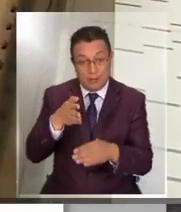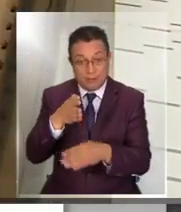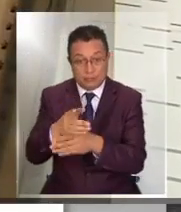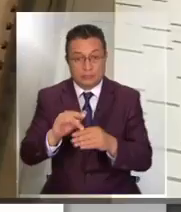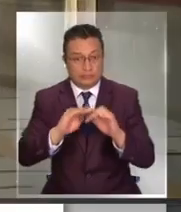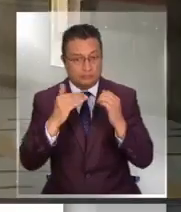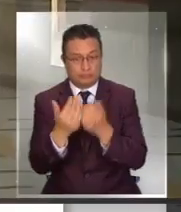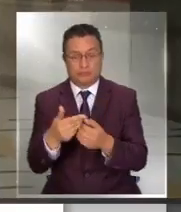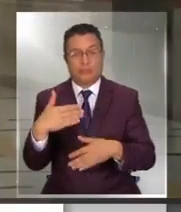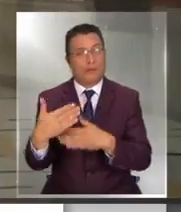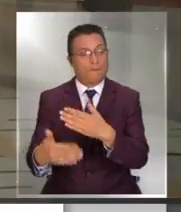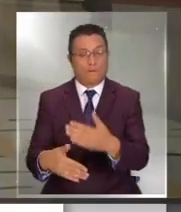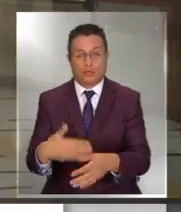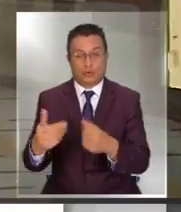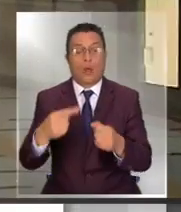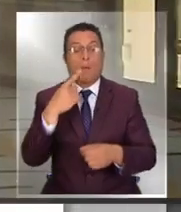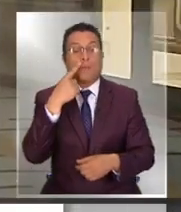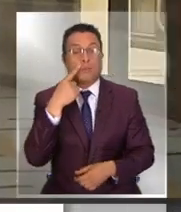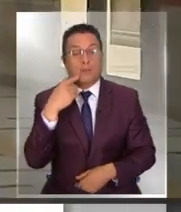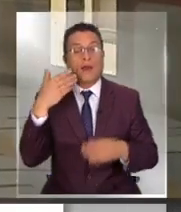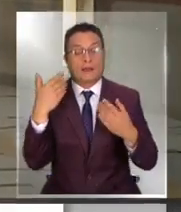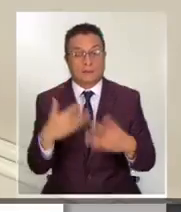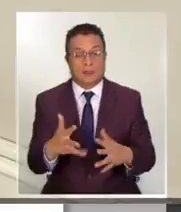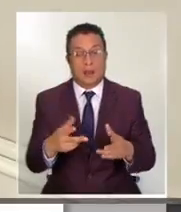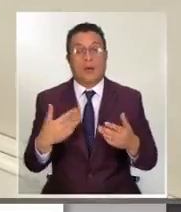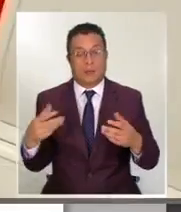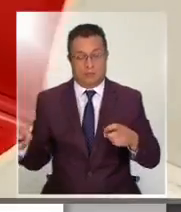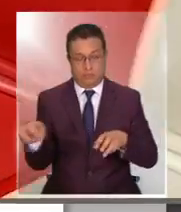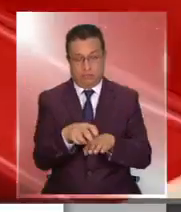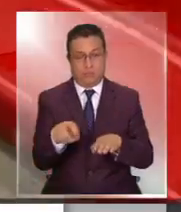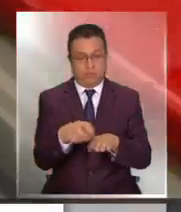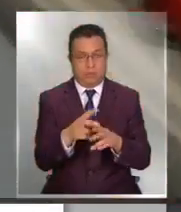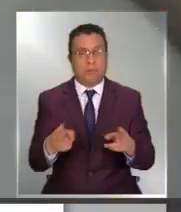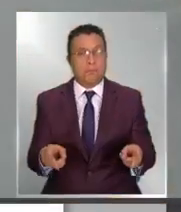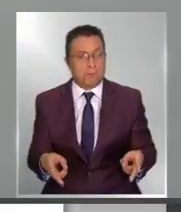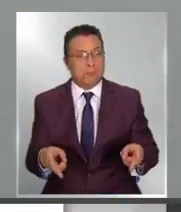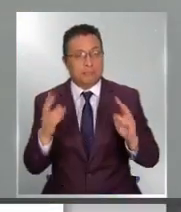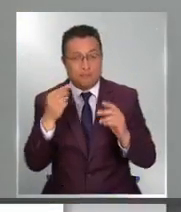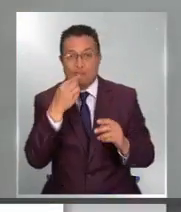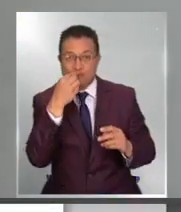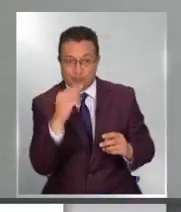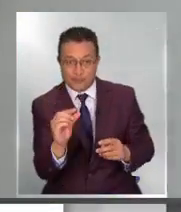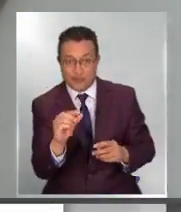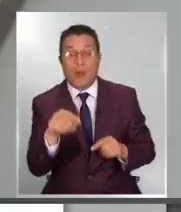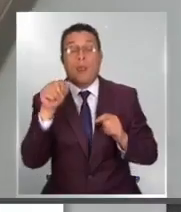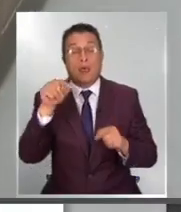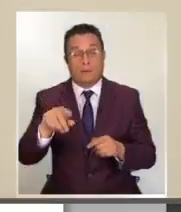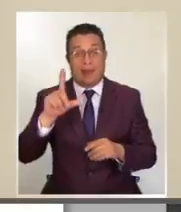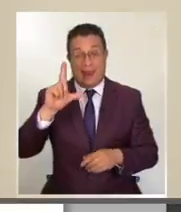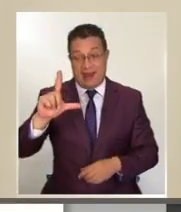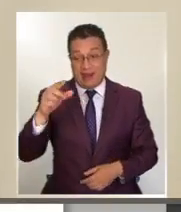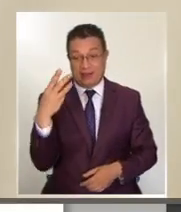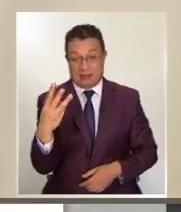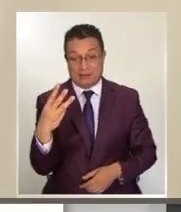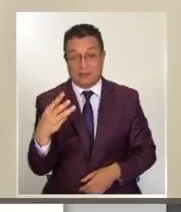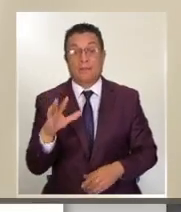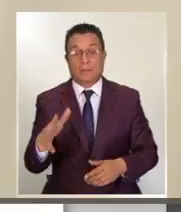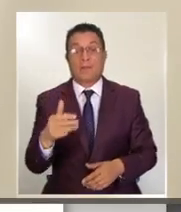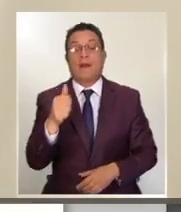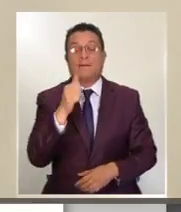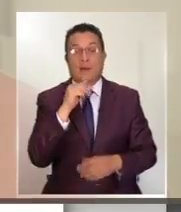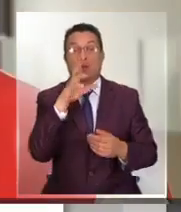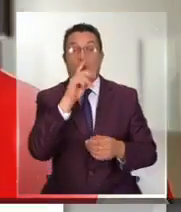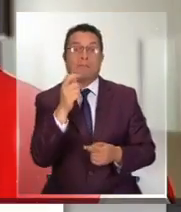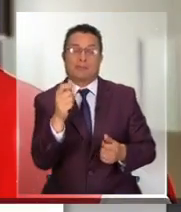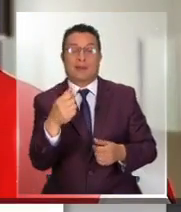están operativos, en marcha blanca, dispuestos a recibir a los pasajeros, quienes podrán encontrar en esta línea 3 mucho de lo que se ha visto en la